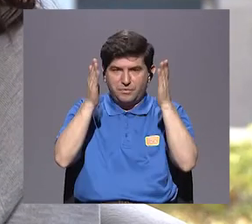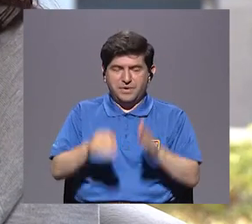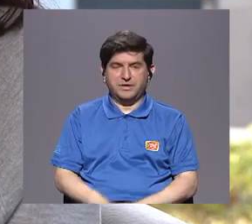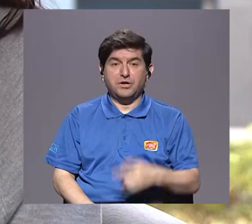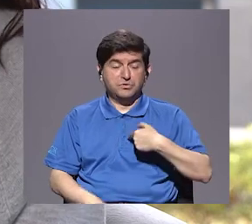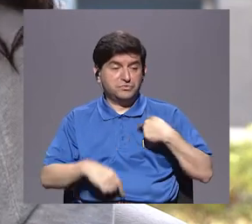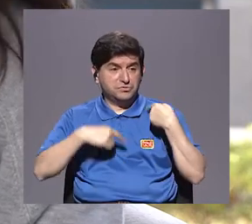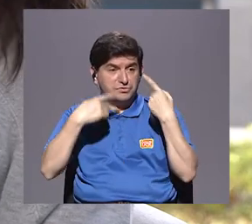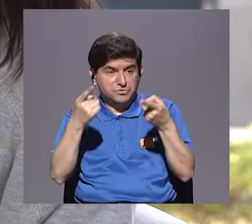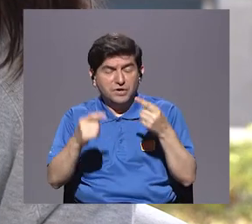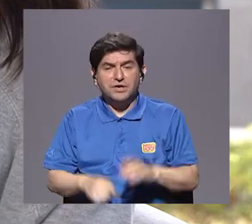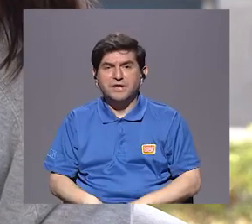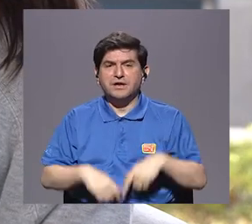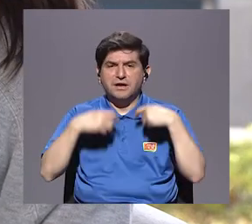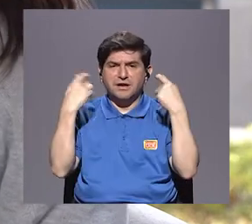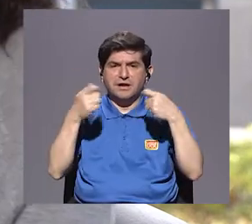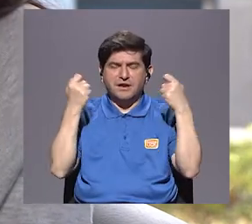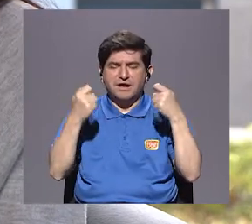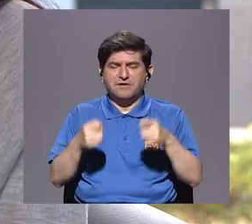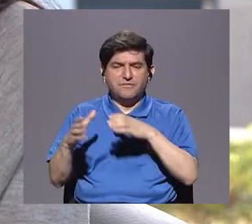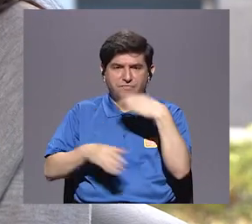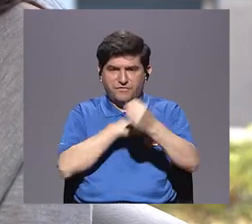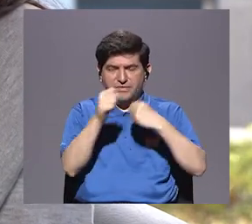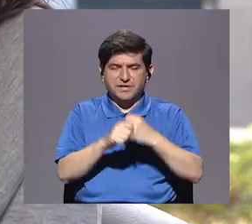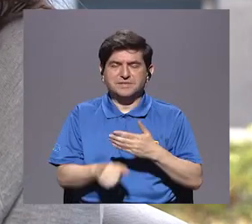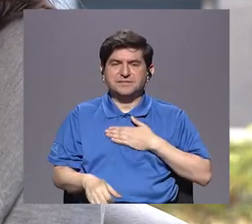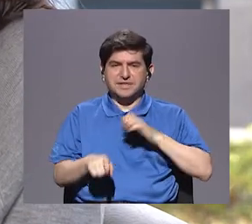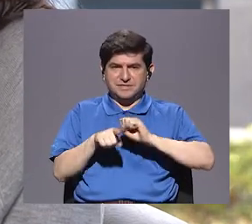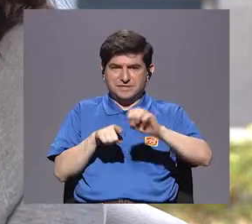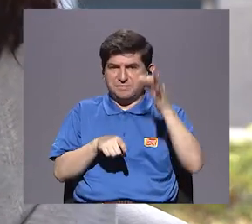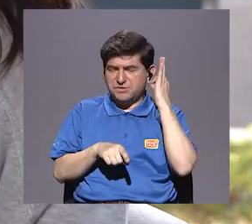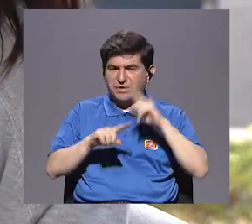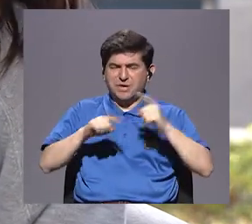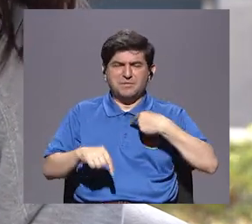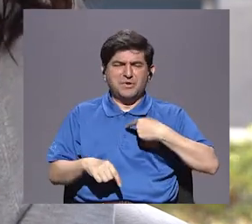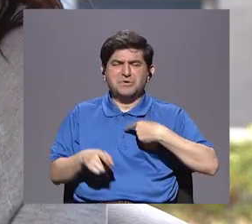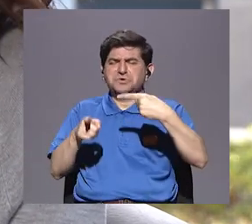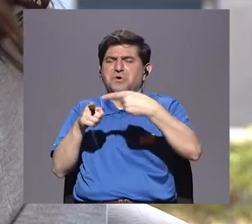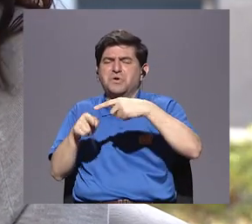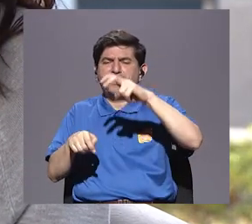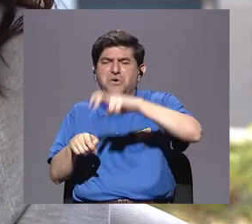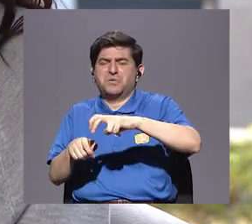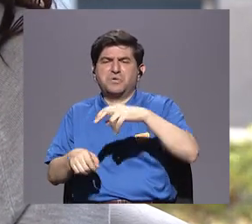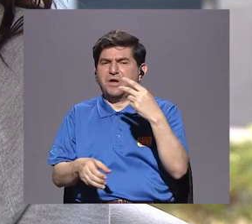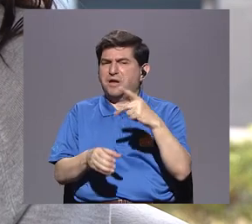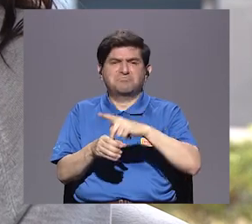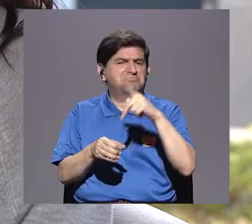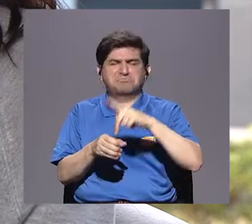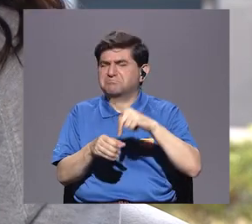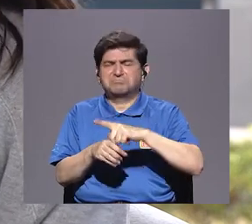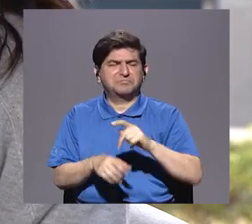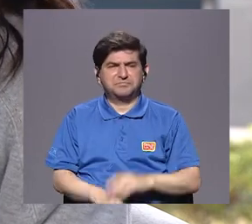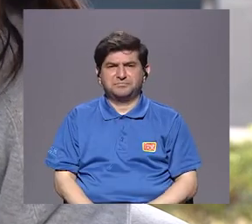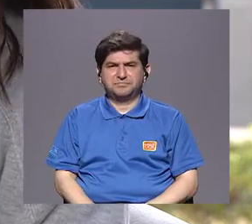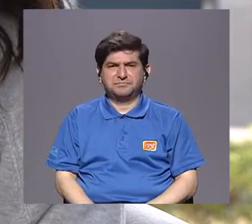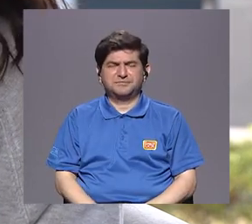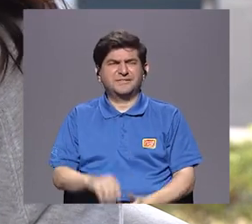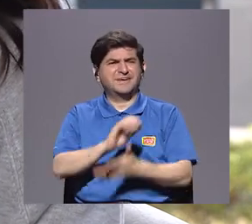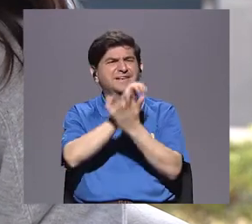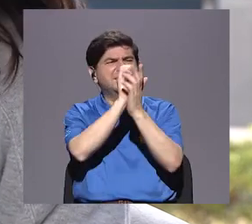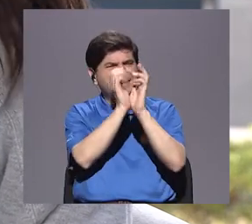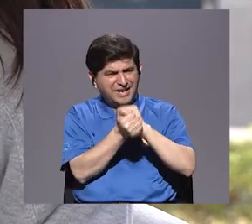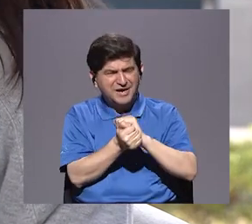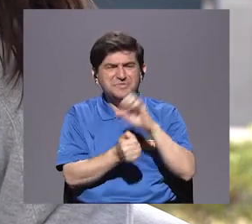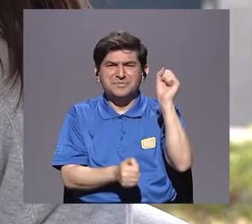ir a la fiesta de cumpleaños de mi suegra, pero sentarme en la esquina y no participar. Mucho